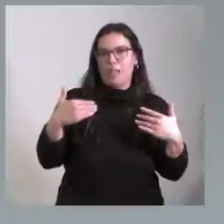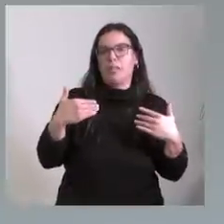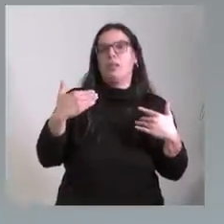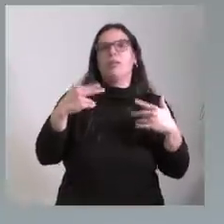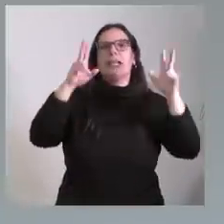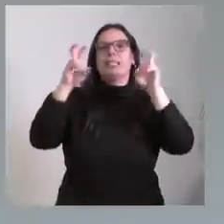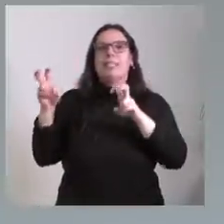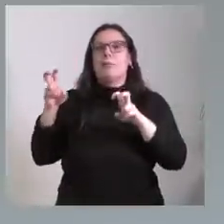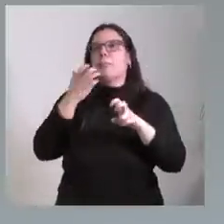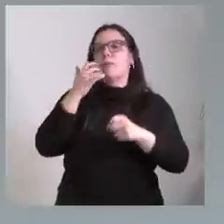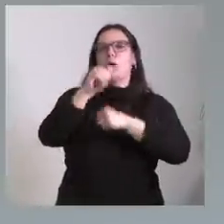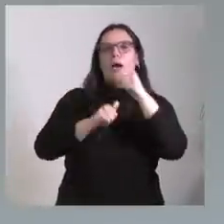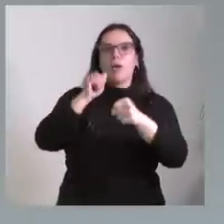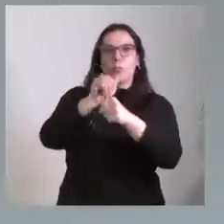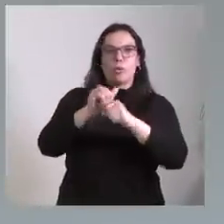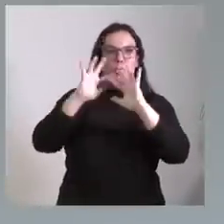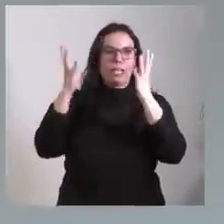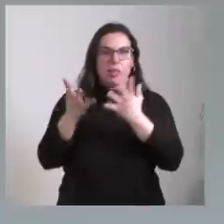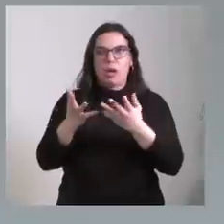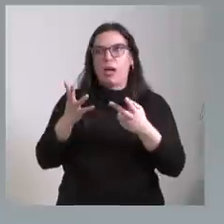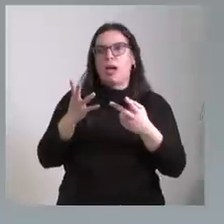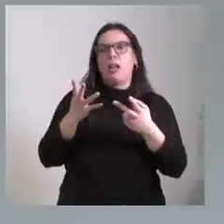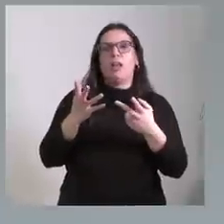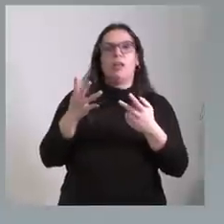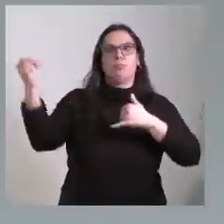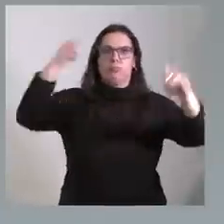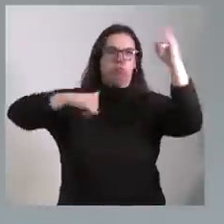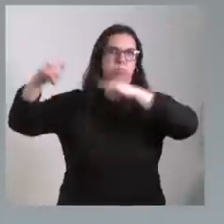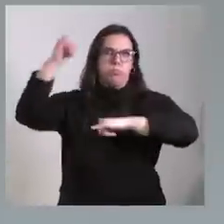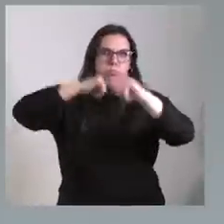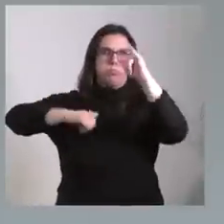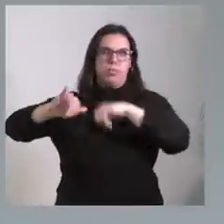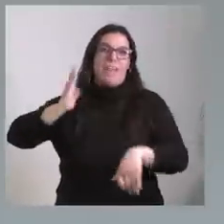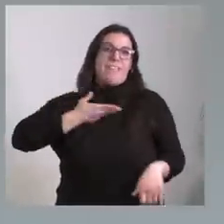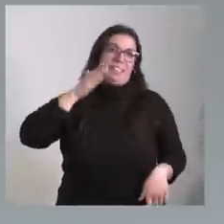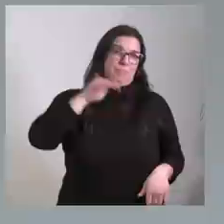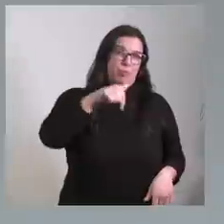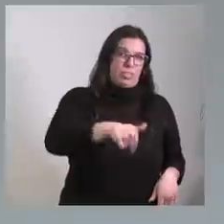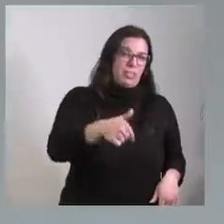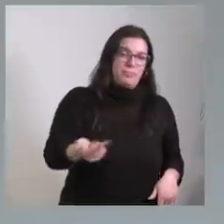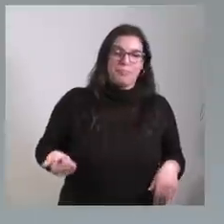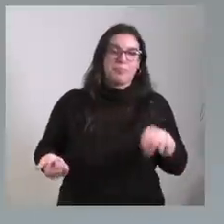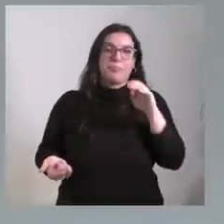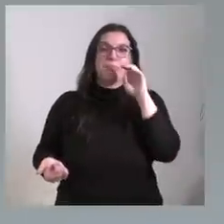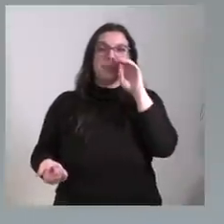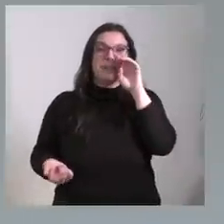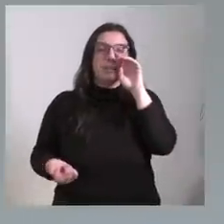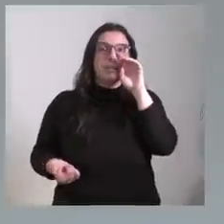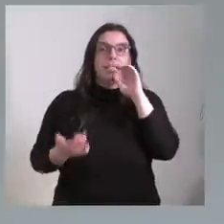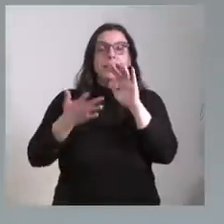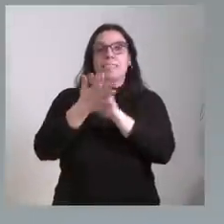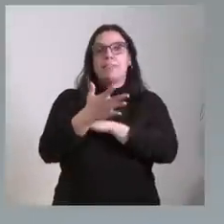algunos aeropuertos de ámbito internacional que lógicamente pues tiene menos impacto en el caso de nuestra comunidad Autónoma no es algo que podamos